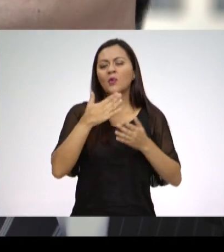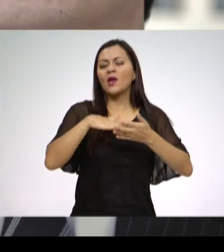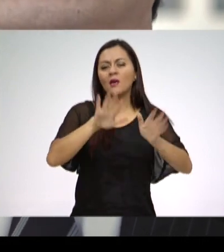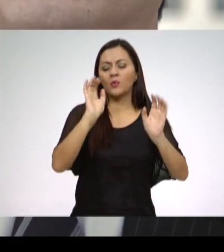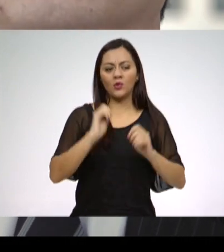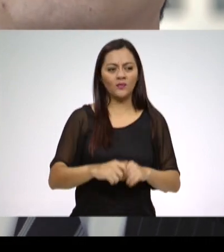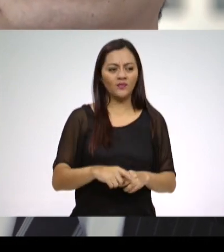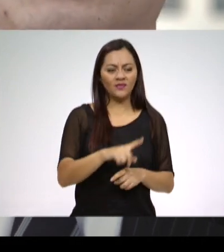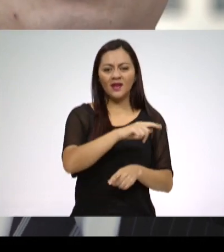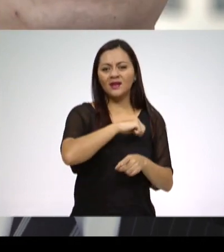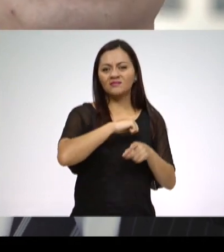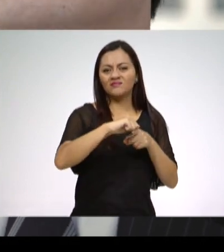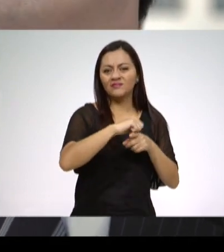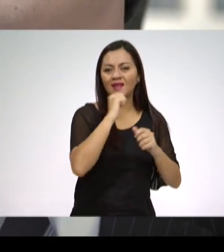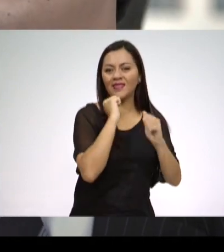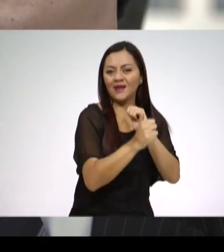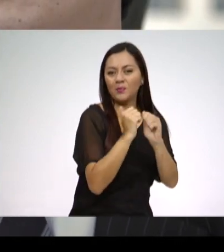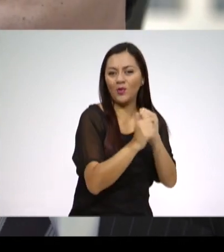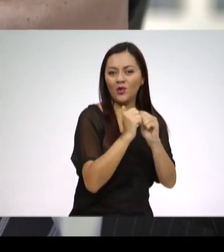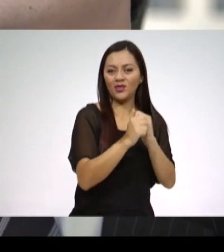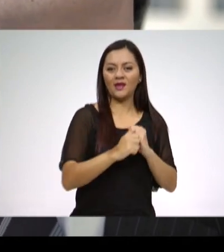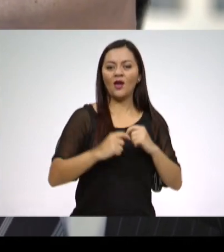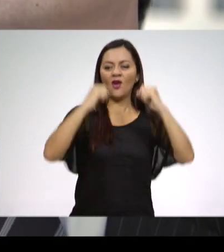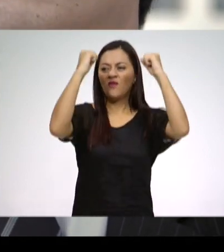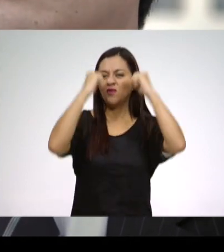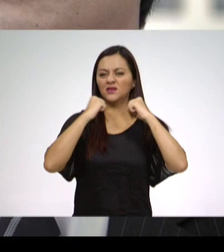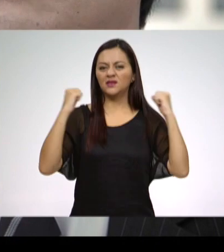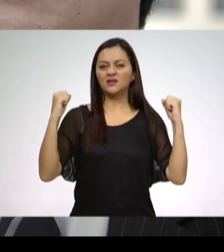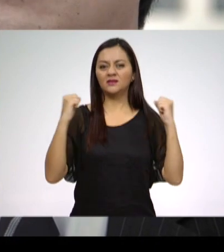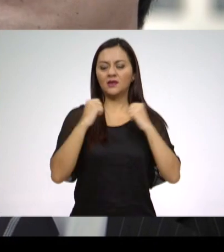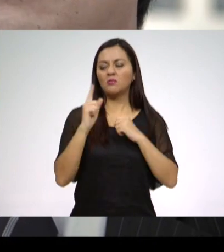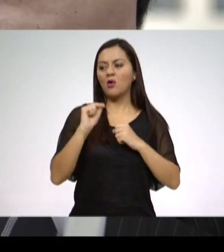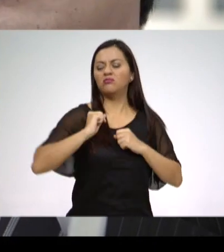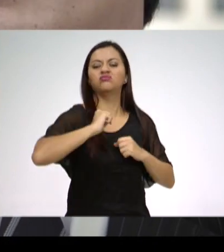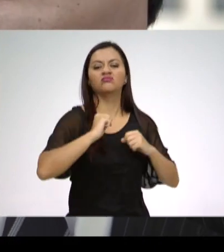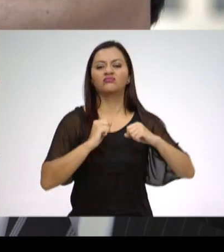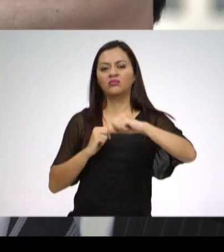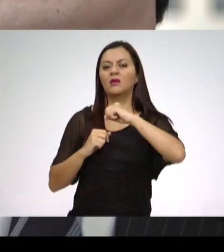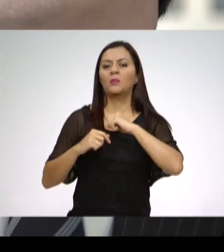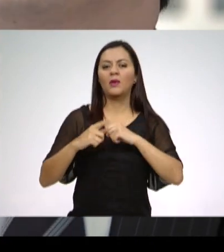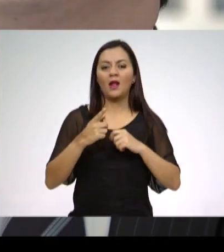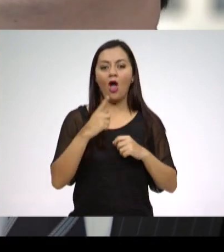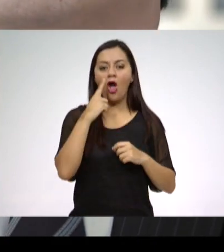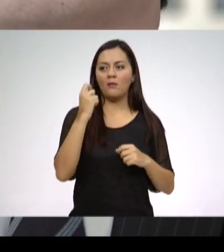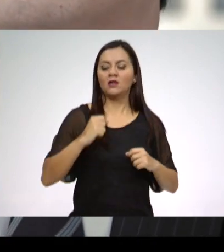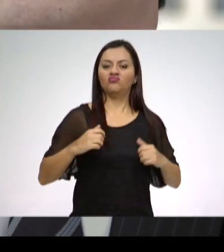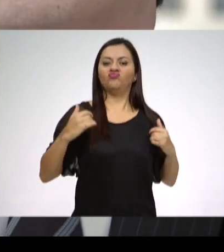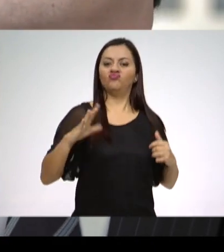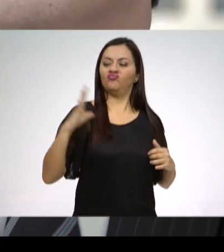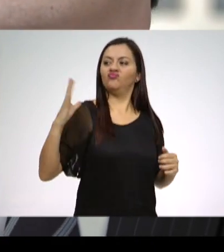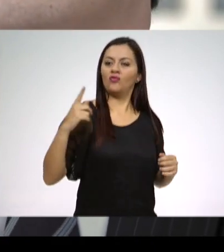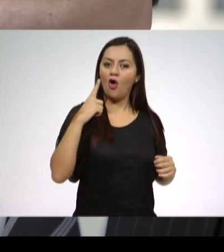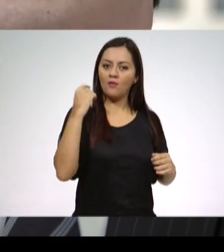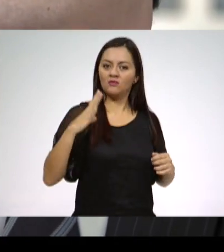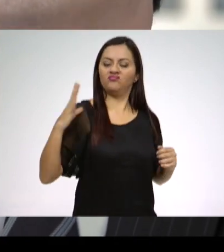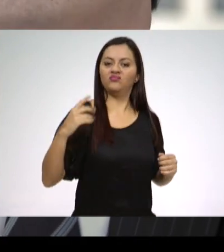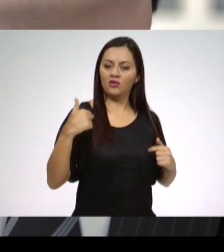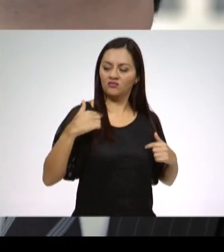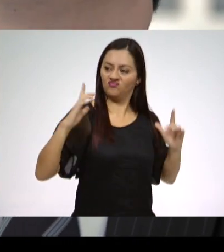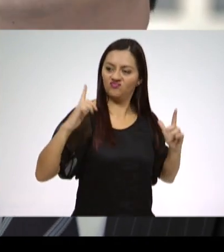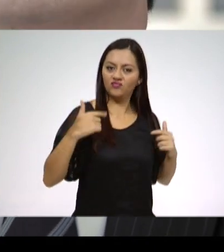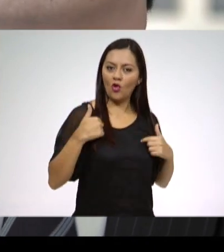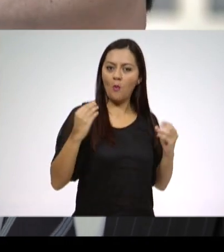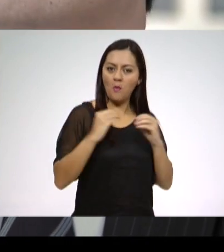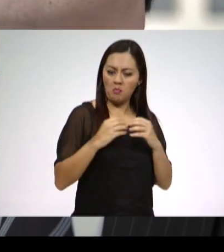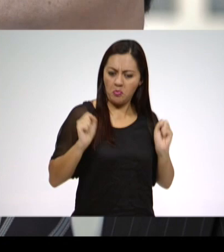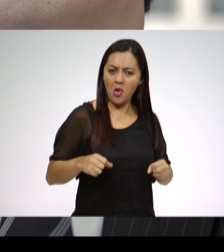deportiva, en una actividad física, existen los roces. El varón busca prevalecer a través de decir yo